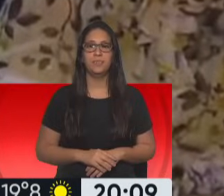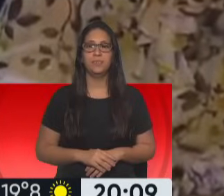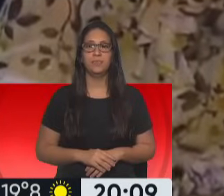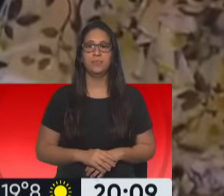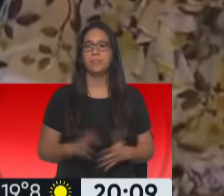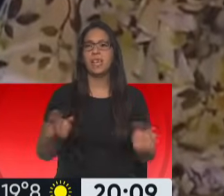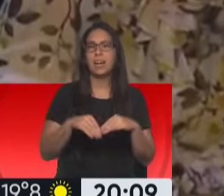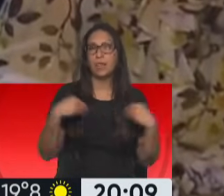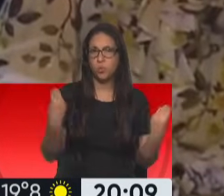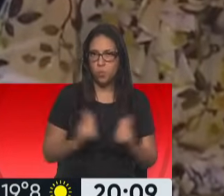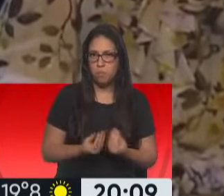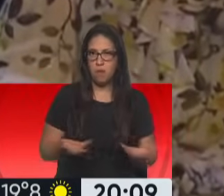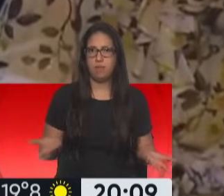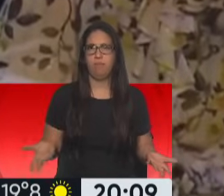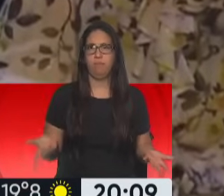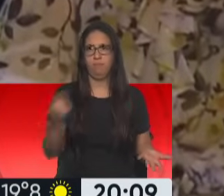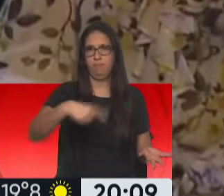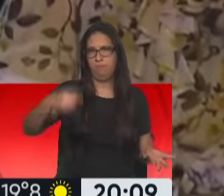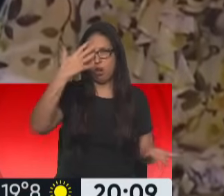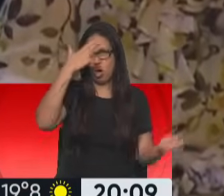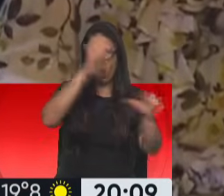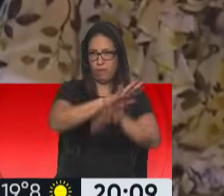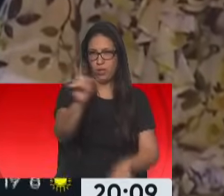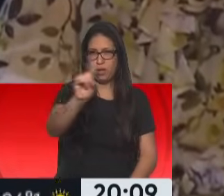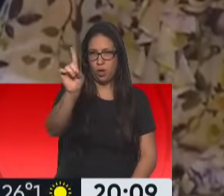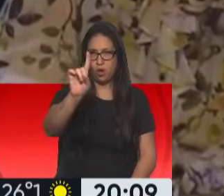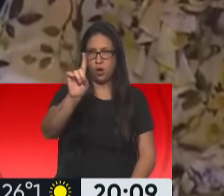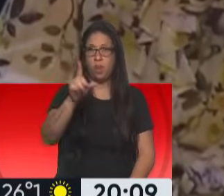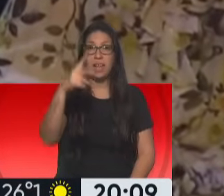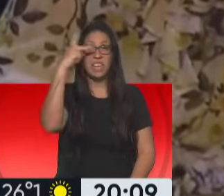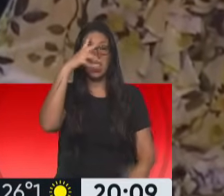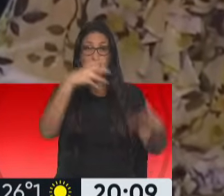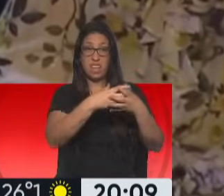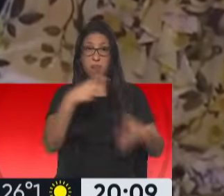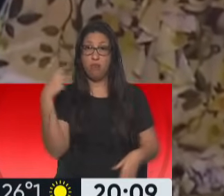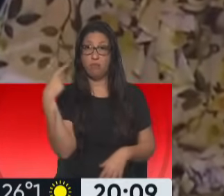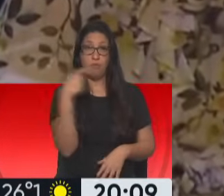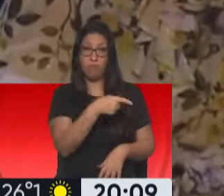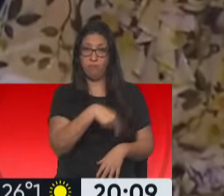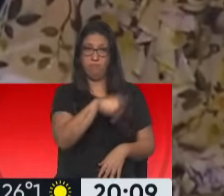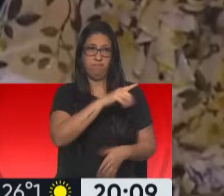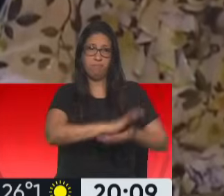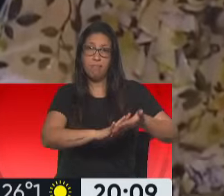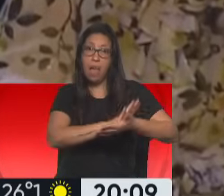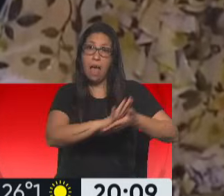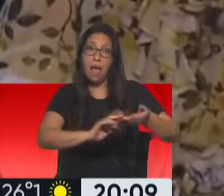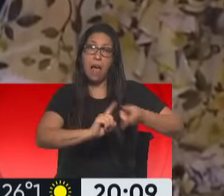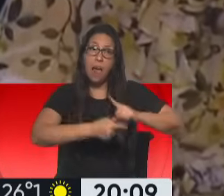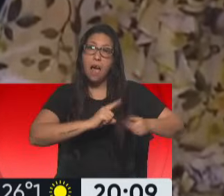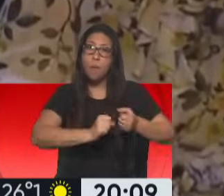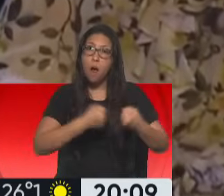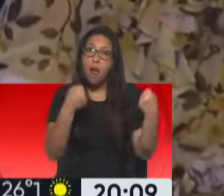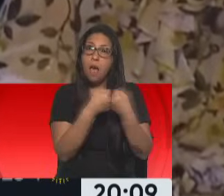definitiva, no nos confundamos. Contra los kirchneristas no hay negociación posible. Por